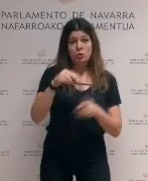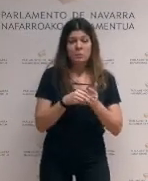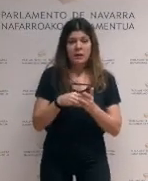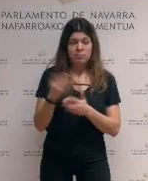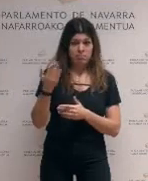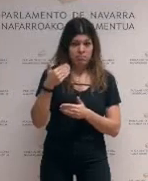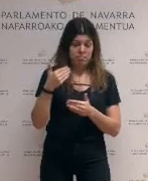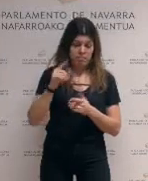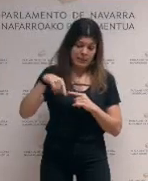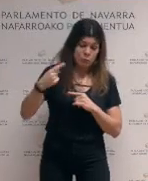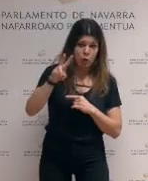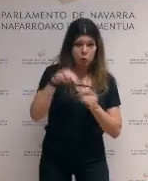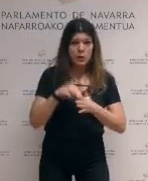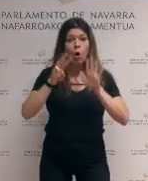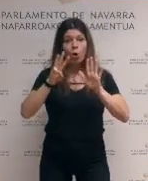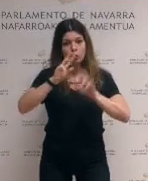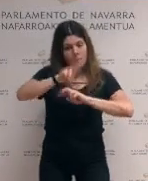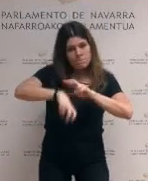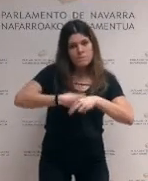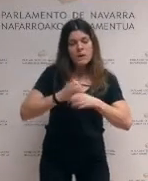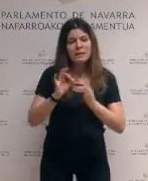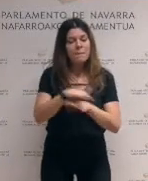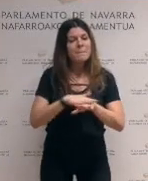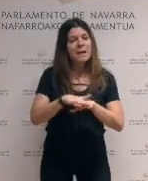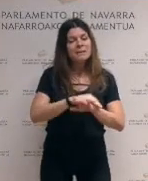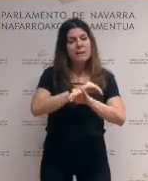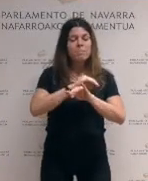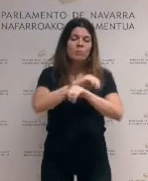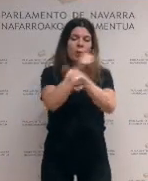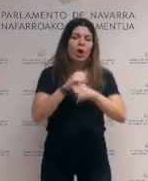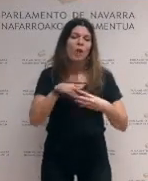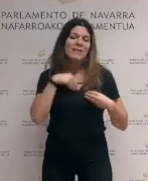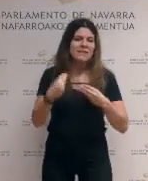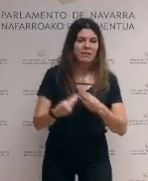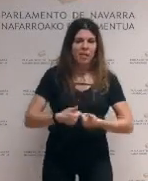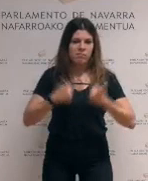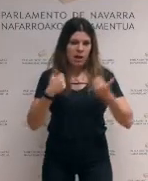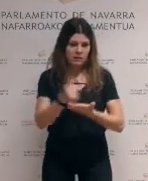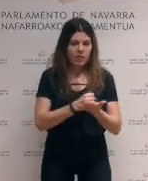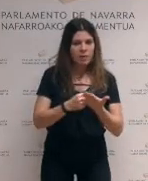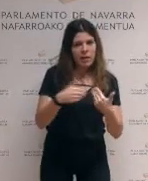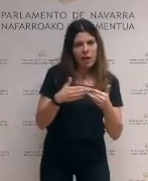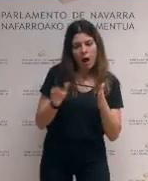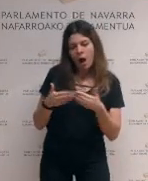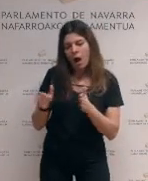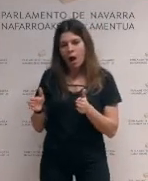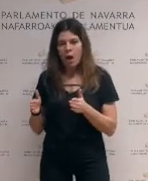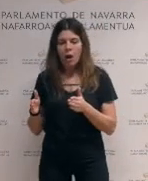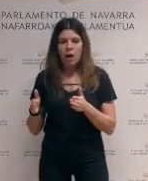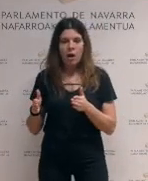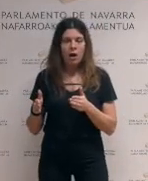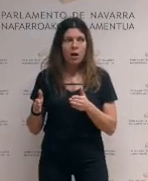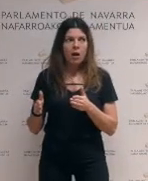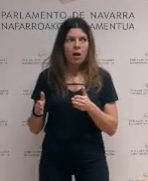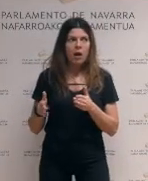el año 2008, y que está basada en un modelo de mayor flexibilidad a la hora de la apertura de farmacias. Esto ha acarreado